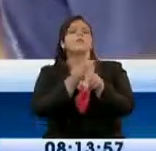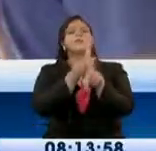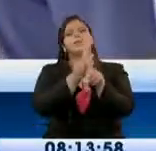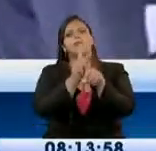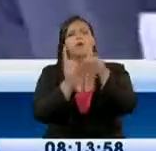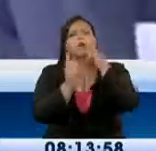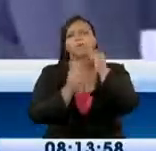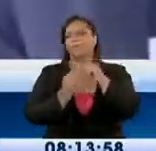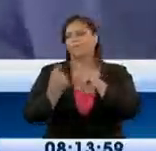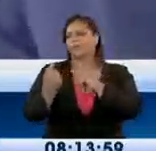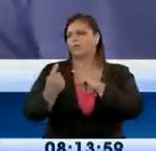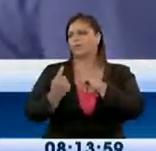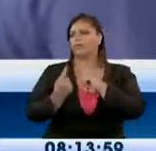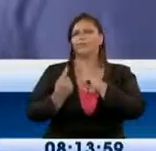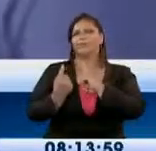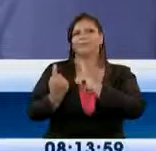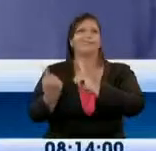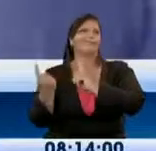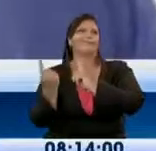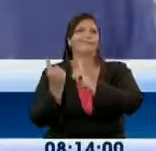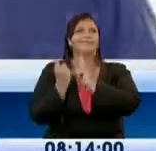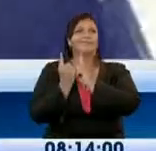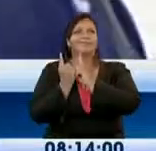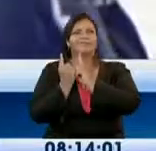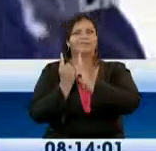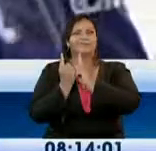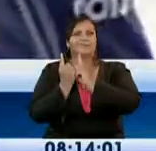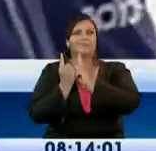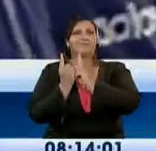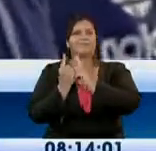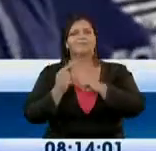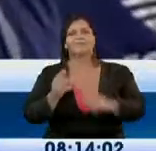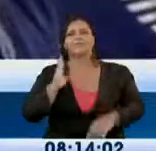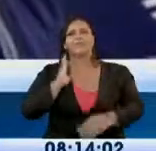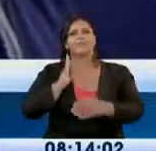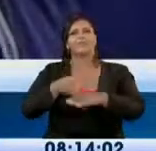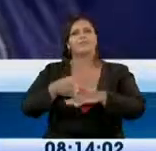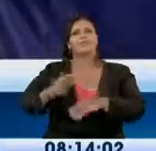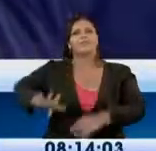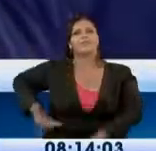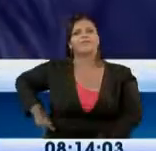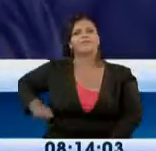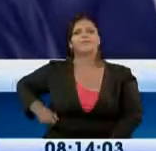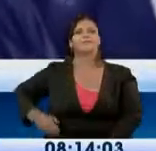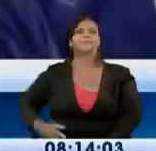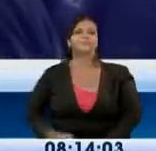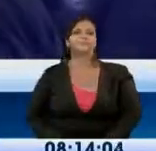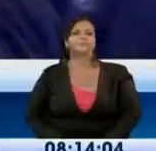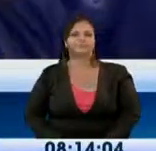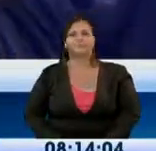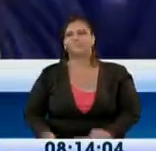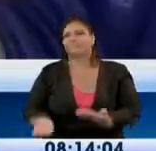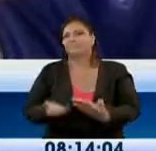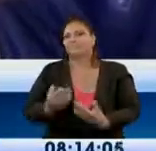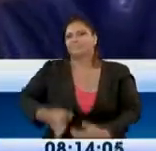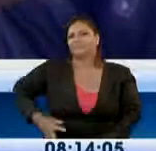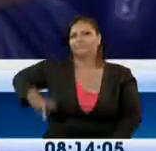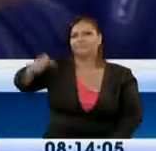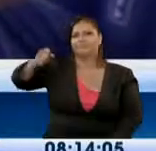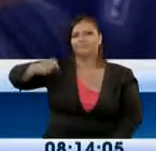cuenta cuando le meten las manos a los bolsillos. Buenos días, estamos hablando de la inseguridad en este sistema de transporte. ¿Usted ha sido víctima de aquello o ha visto?